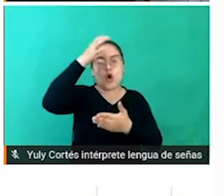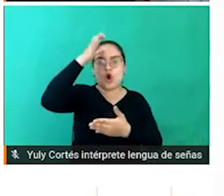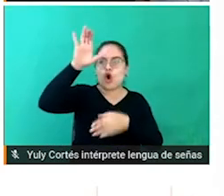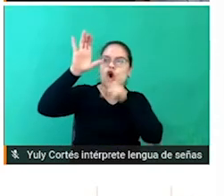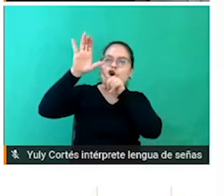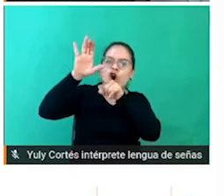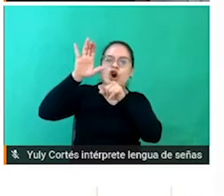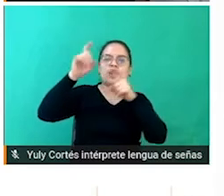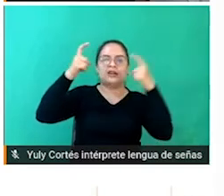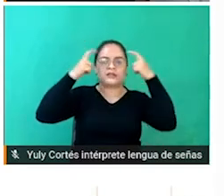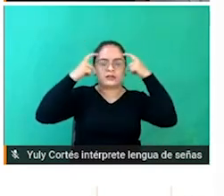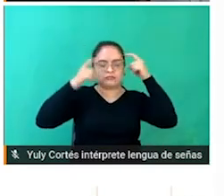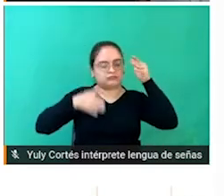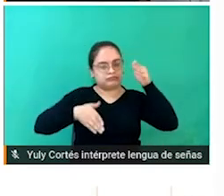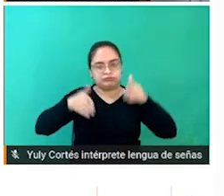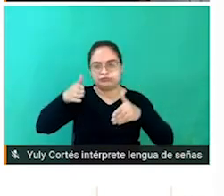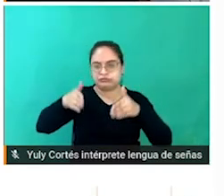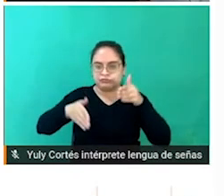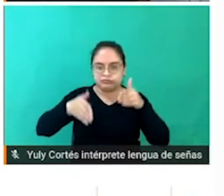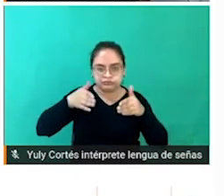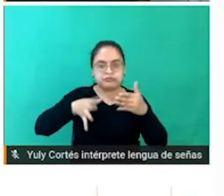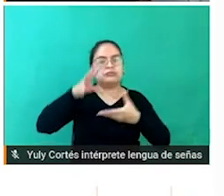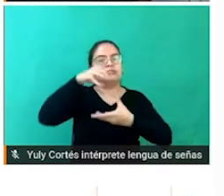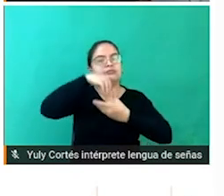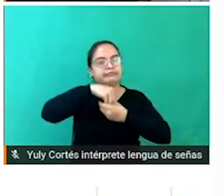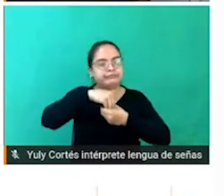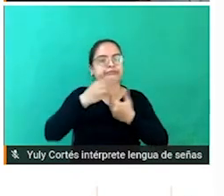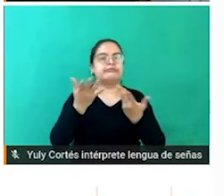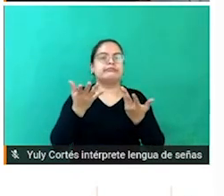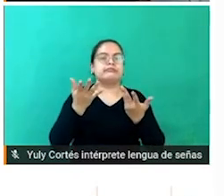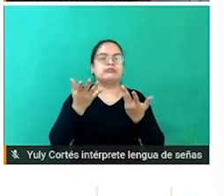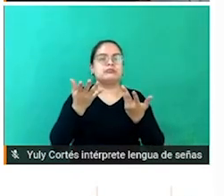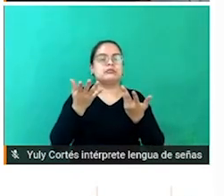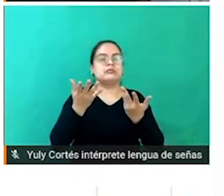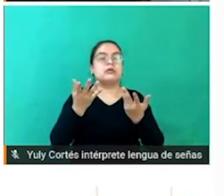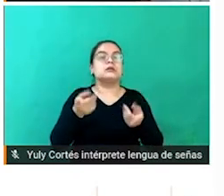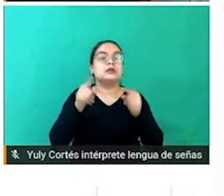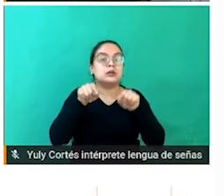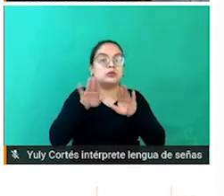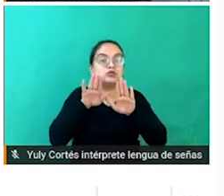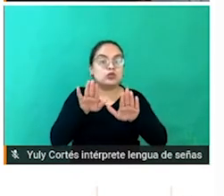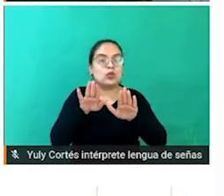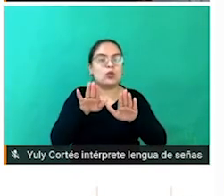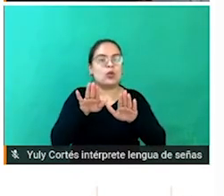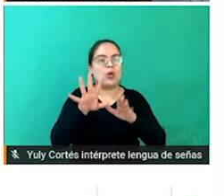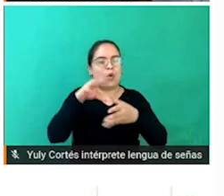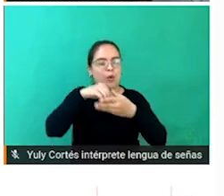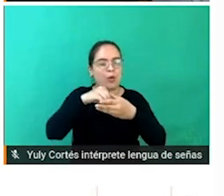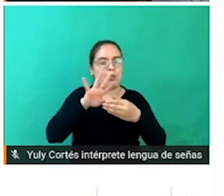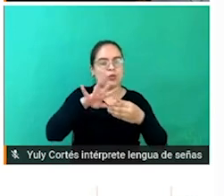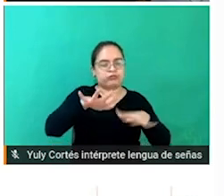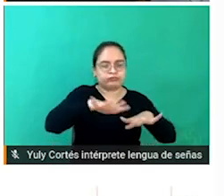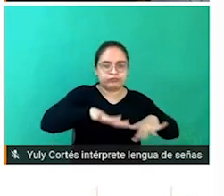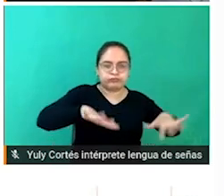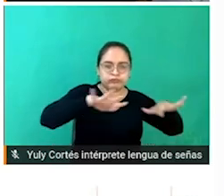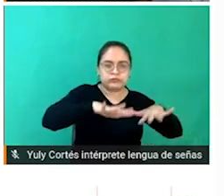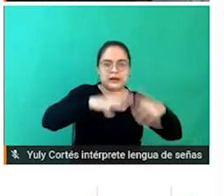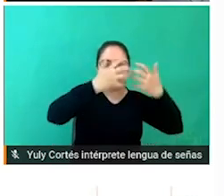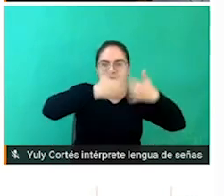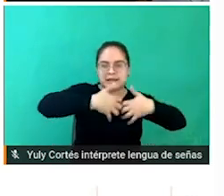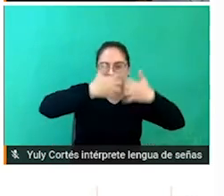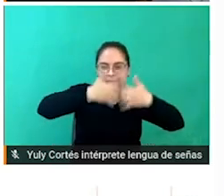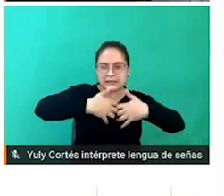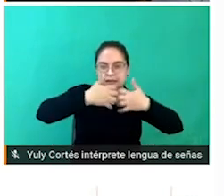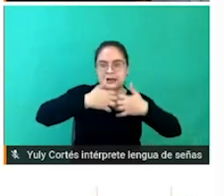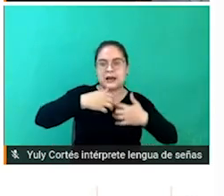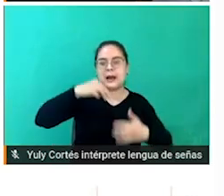la inteligencia artificial y parte de ella en lo que es el sector industrial, el concepto del